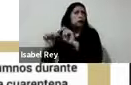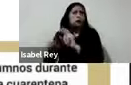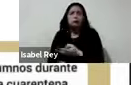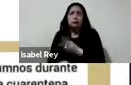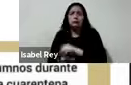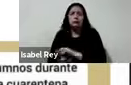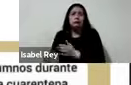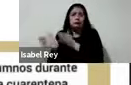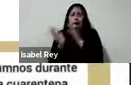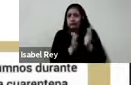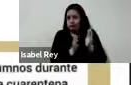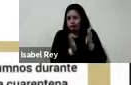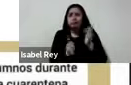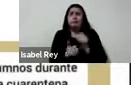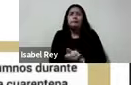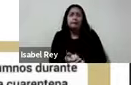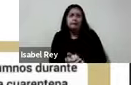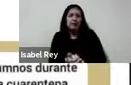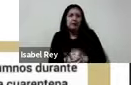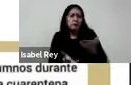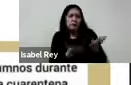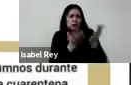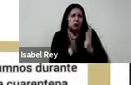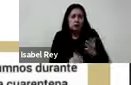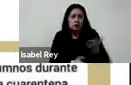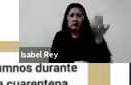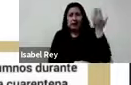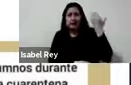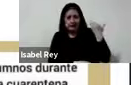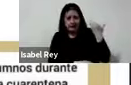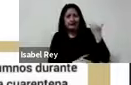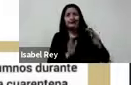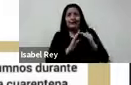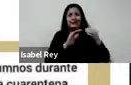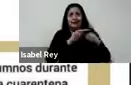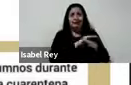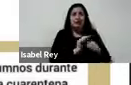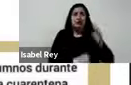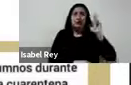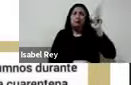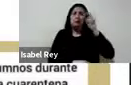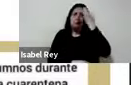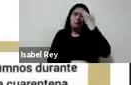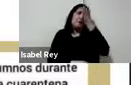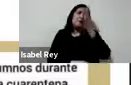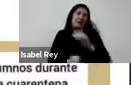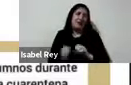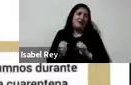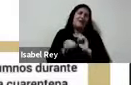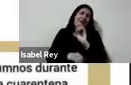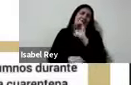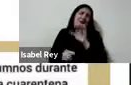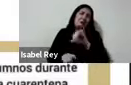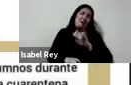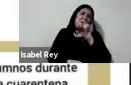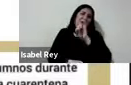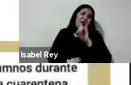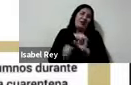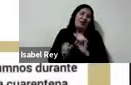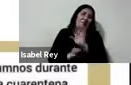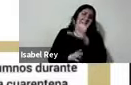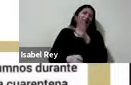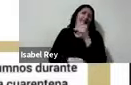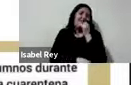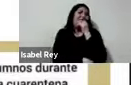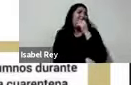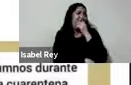derecha tenemos esto, ¿no?, de los alumnos antes de la cuarentena, ¿no? El profesor no sabe usar proyector, como que se burlaban un poco de nosotros, y a la